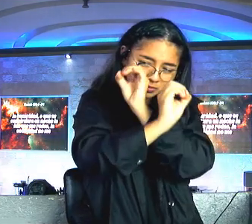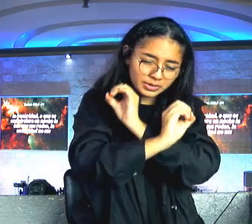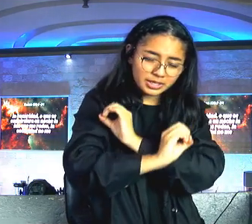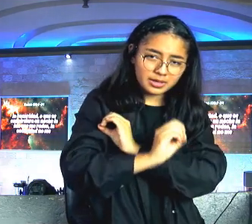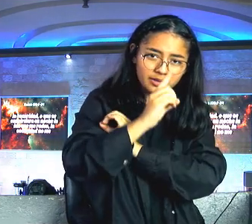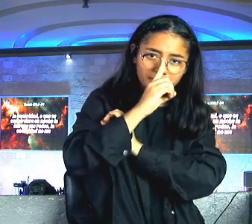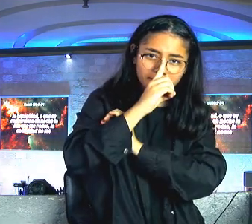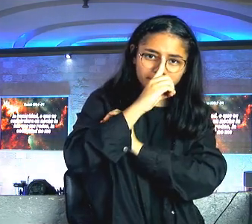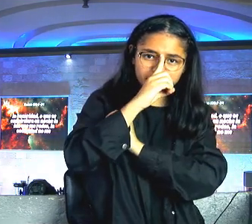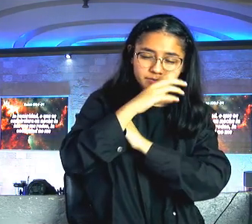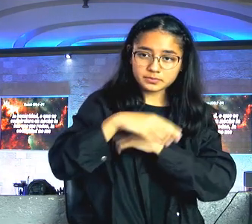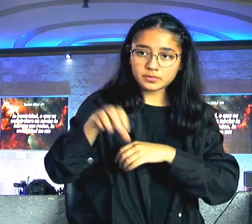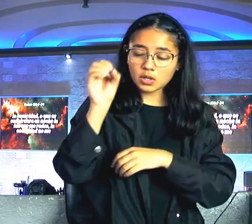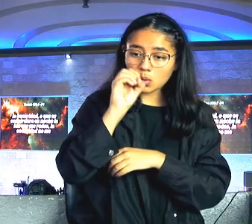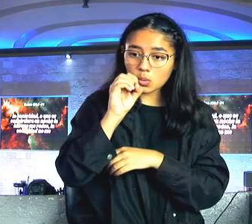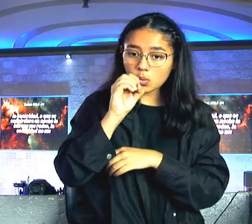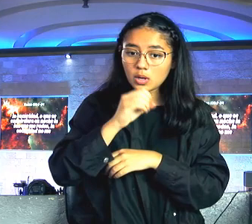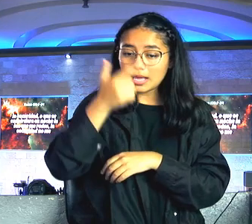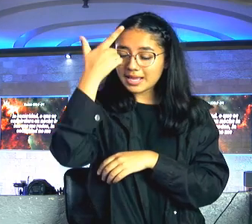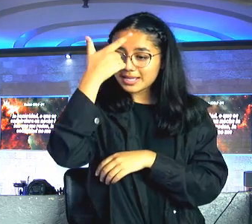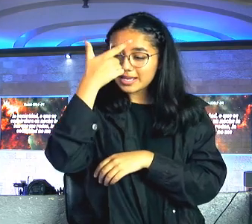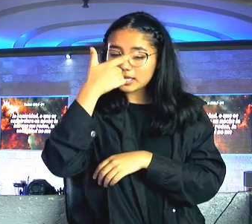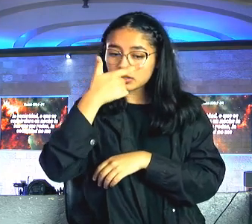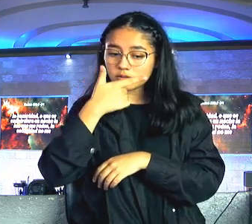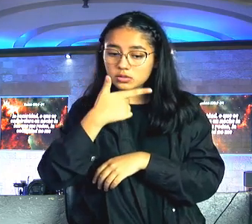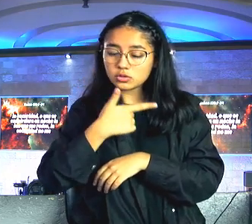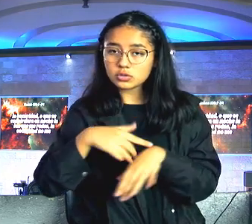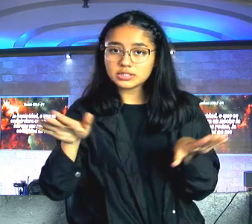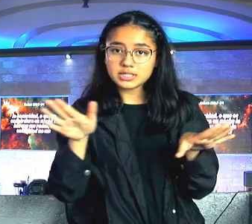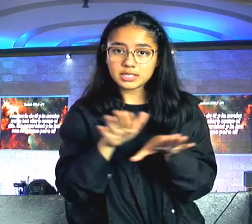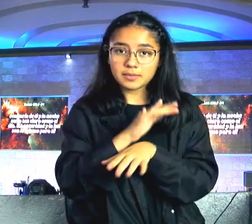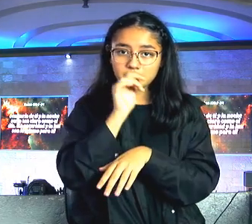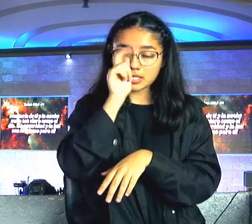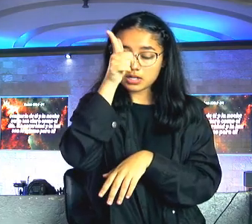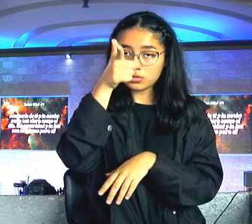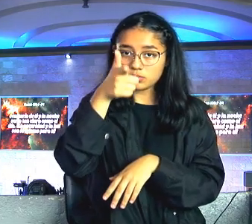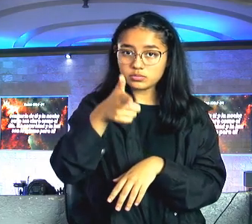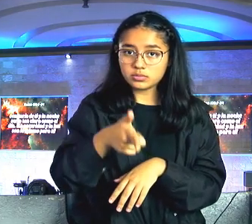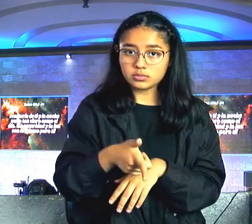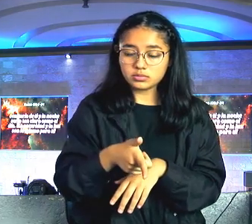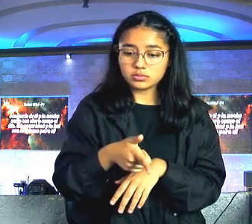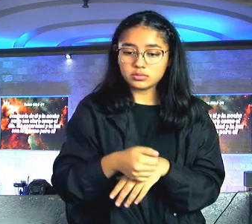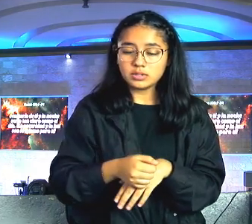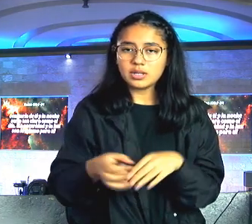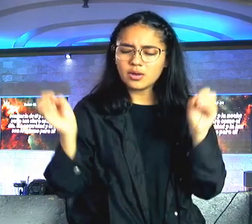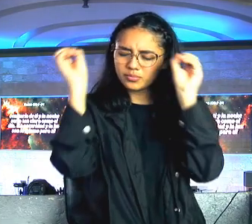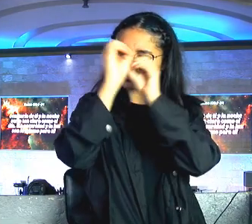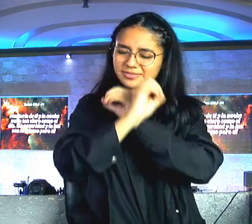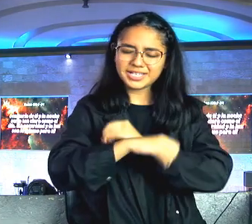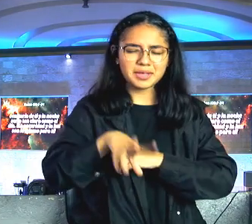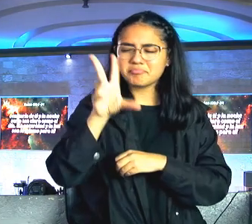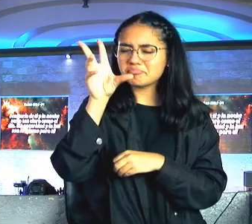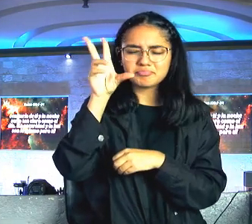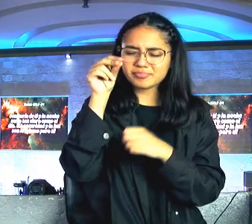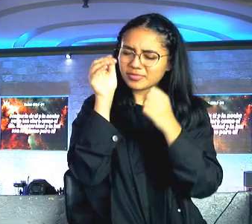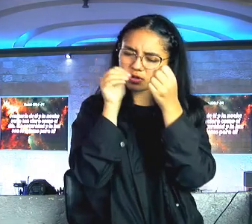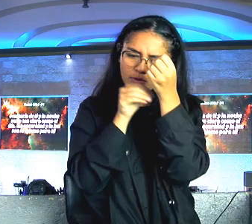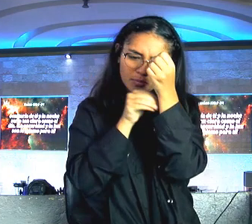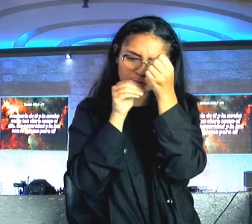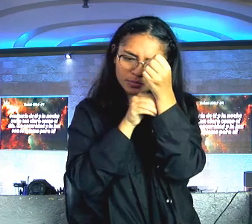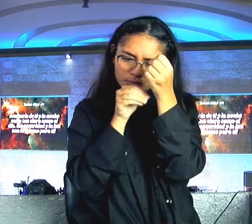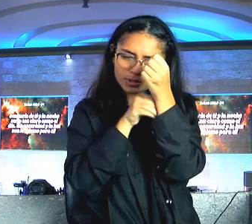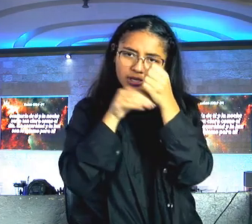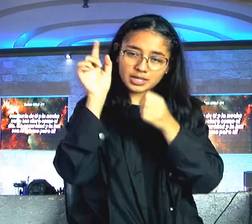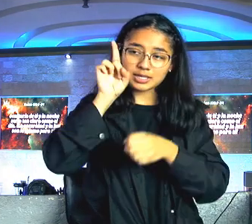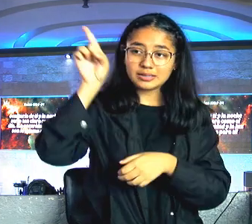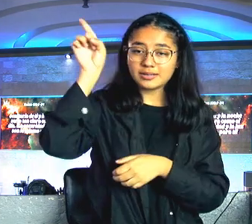se convirtiera en noche la luz que me rodea, la oscuridad no me ocultaría. La oscuridad no me ocultaría de ti. Y